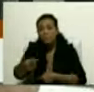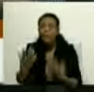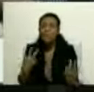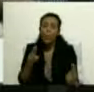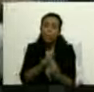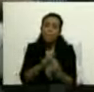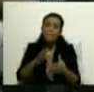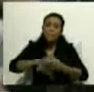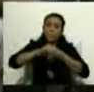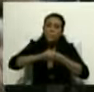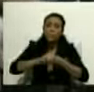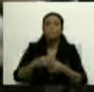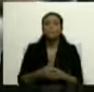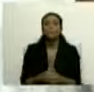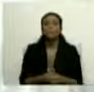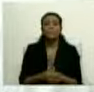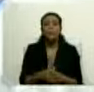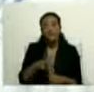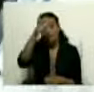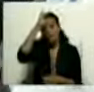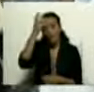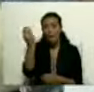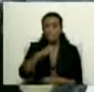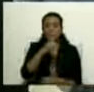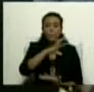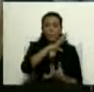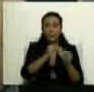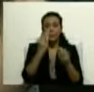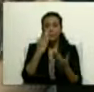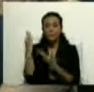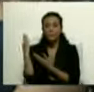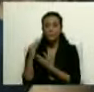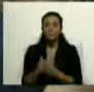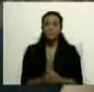el intercambio comercial. Desde el Estado Falcón, Nicolás Méndez, La Noticia.